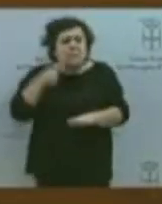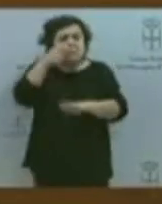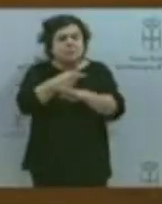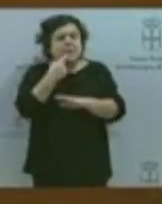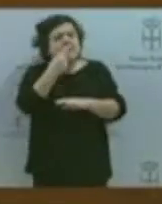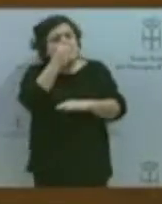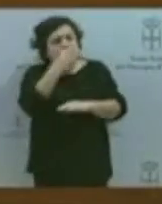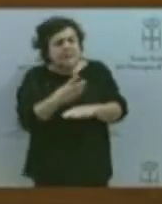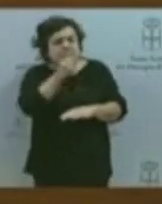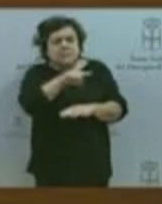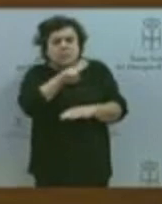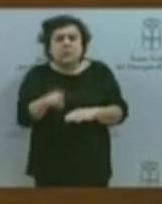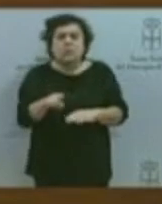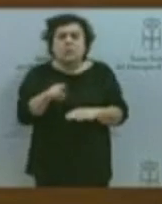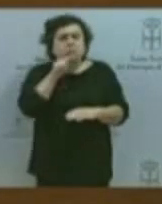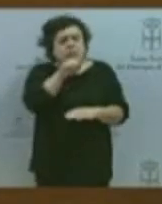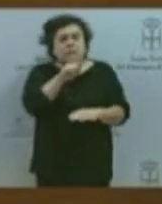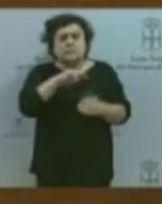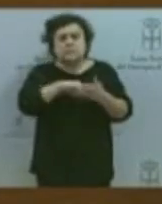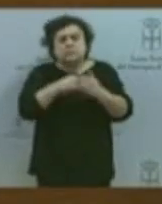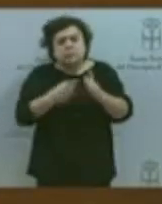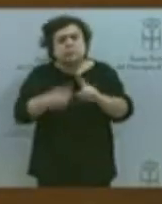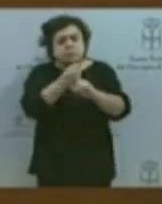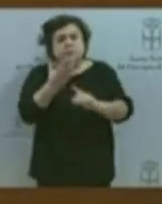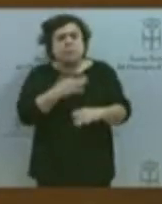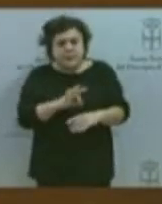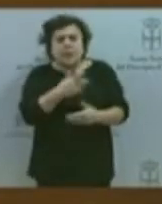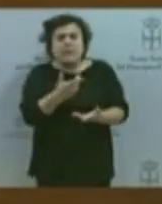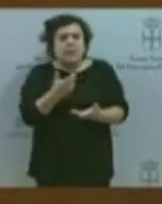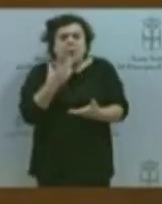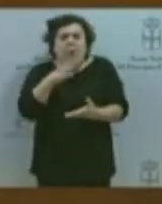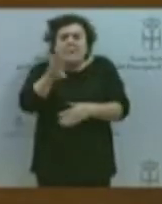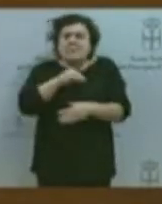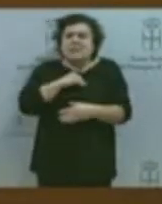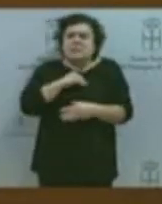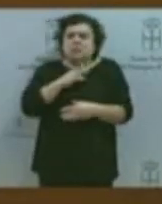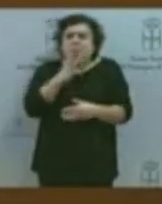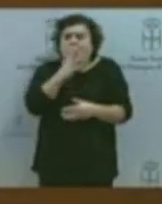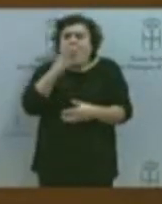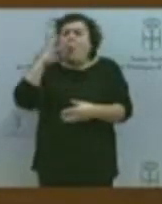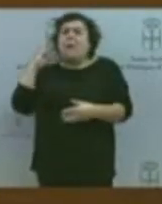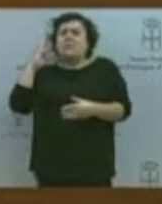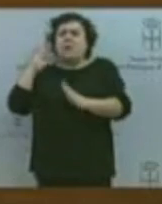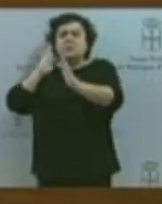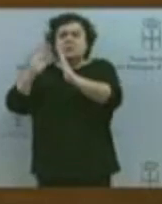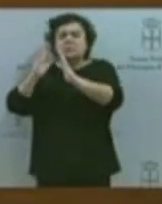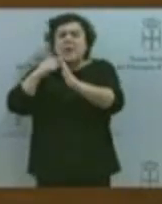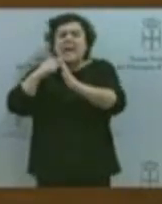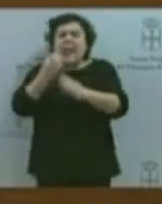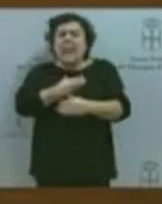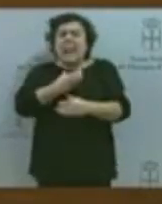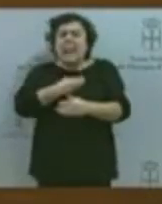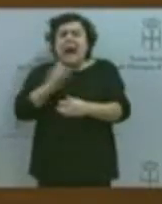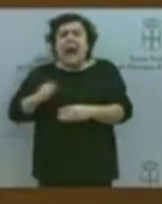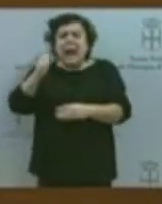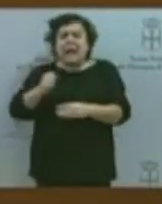No entendemos cómo puede ser que en los 4 años anteriores el alcalde de Siero no encontrara dinero para solucionar el cuadro de luces y de repente el